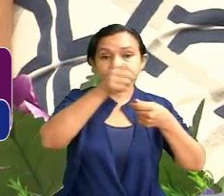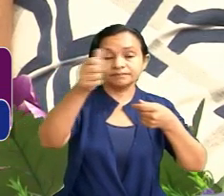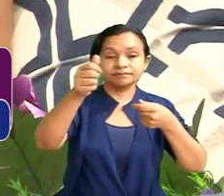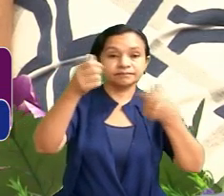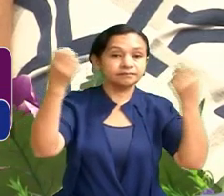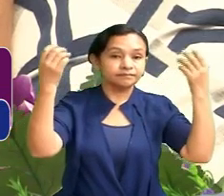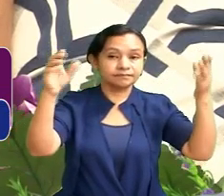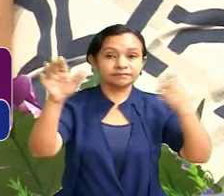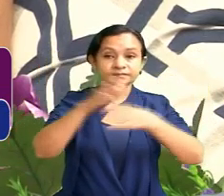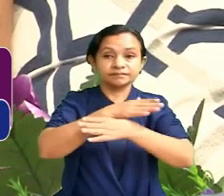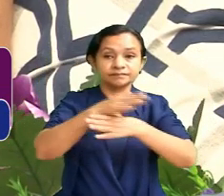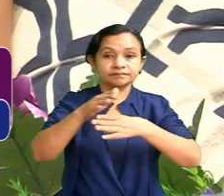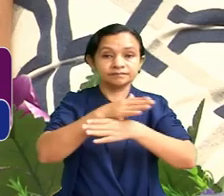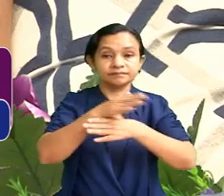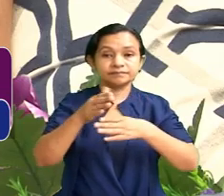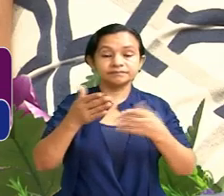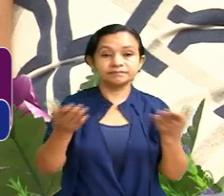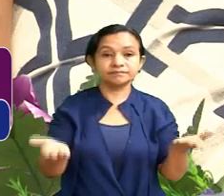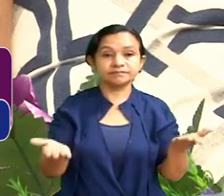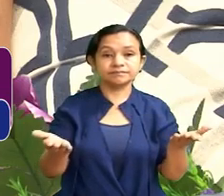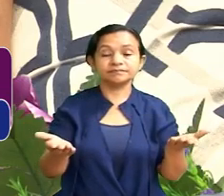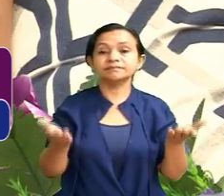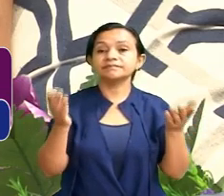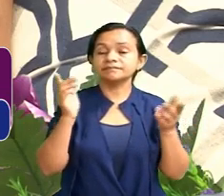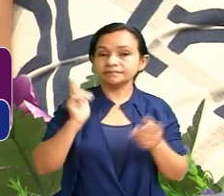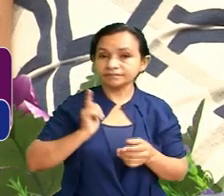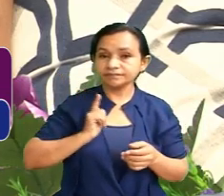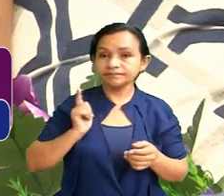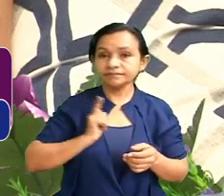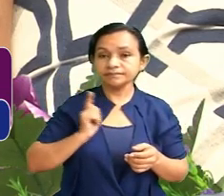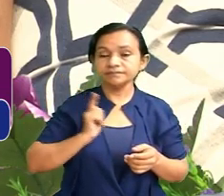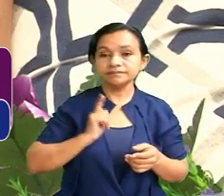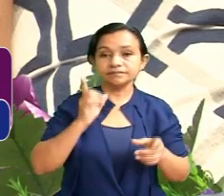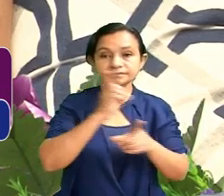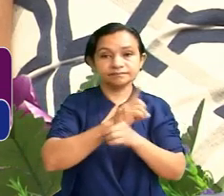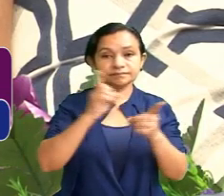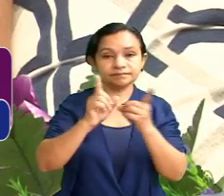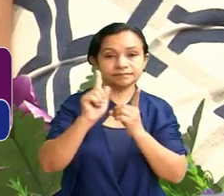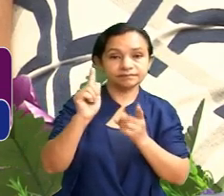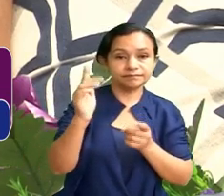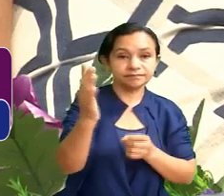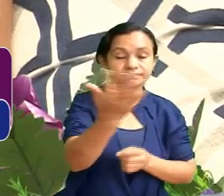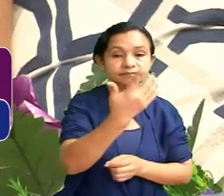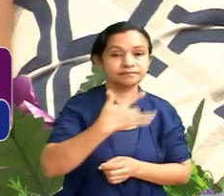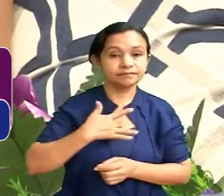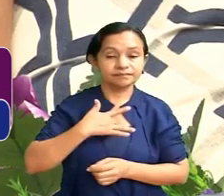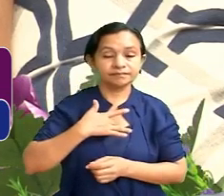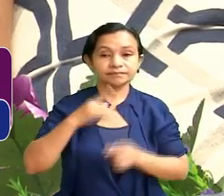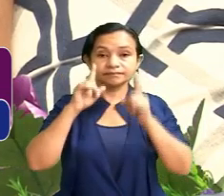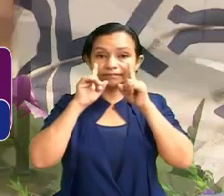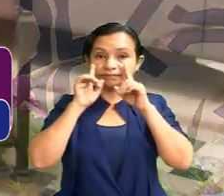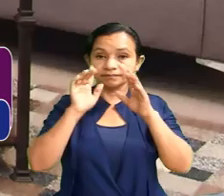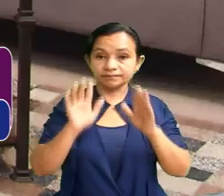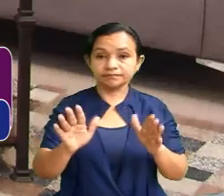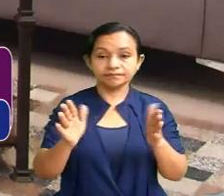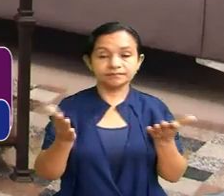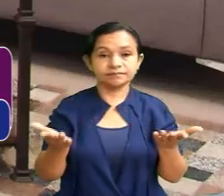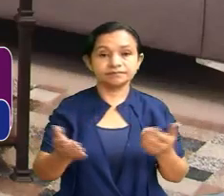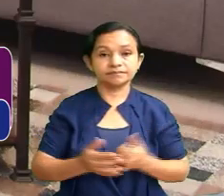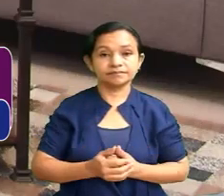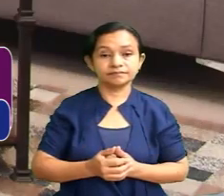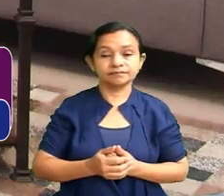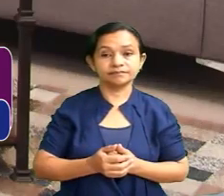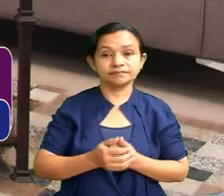servicios verdad para garantizar que esté cumpliendo con todos los requisitos de seguridad en el caso de